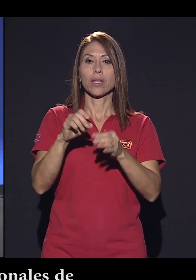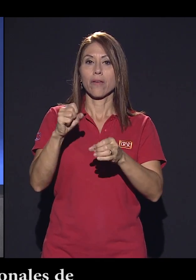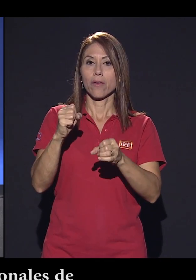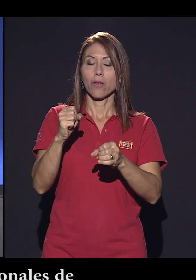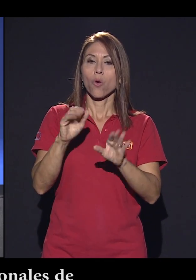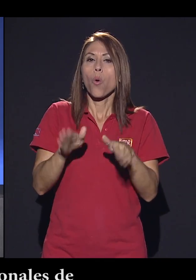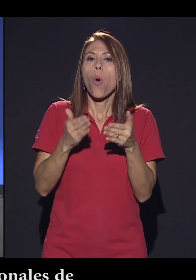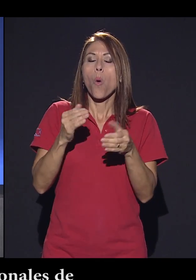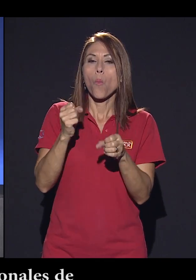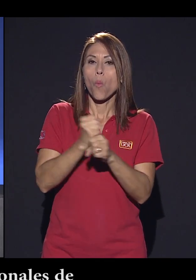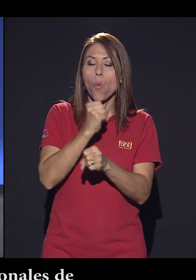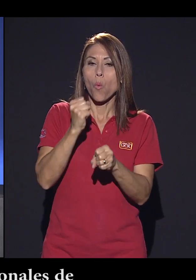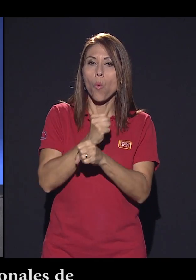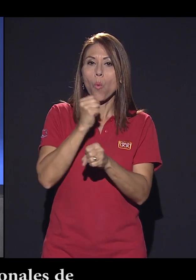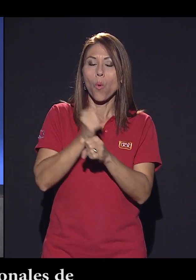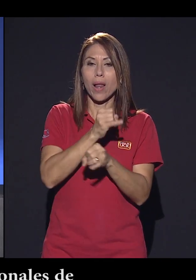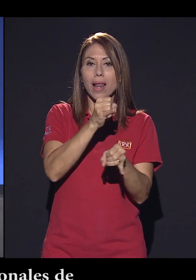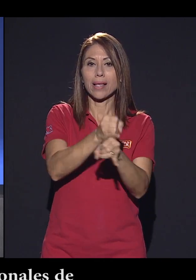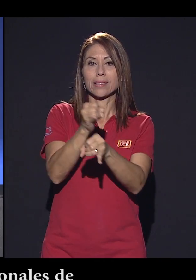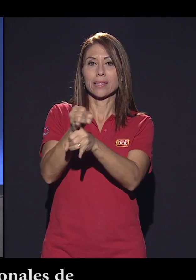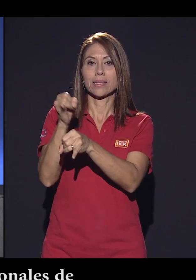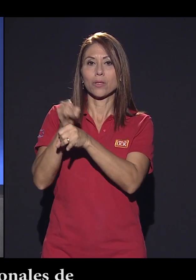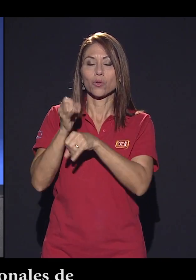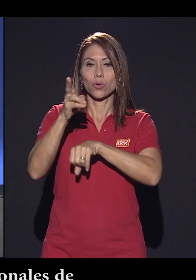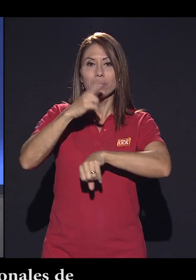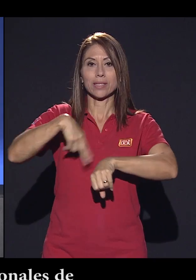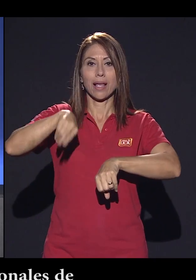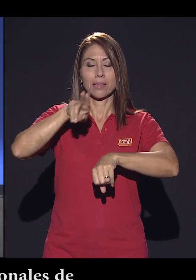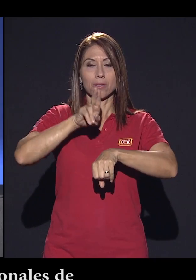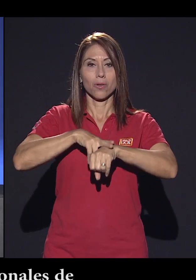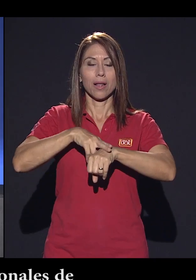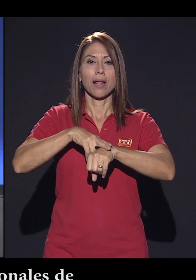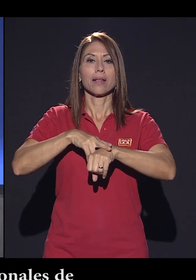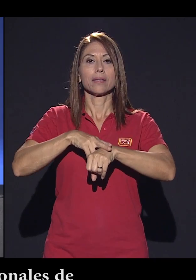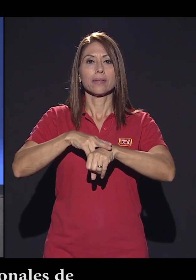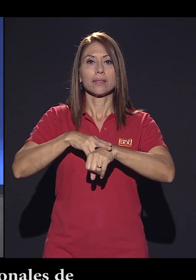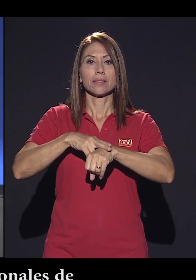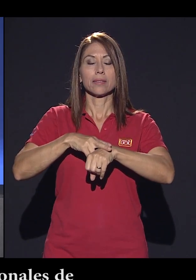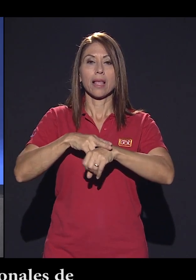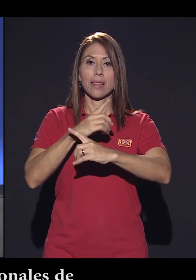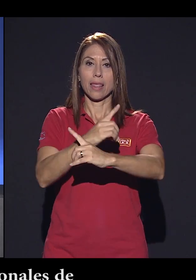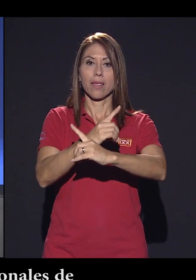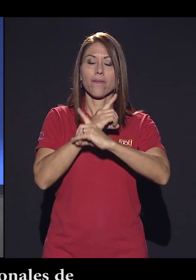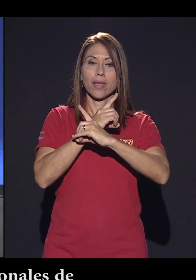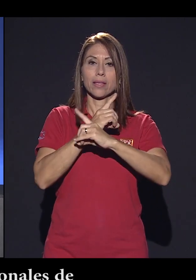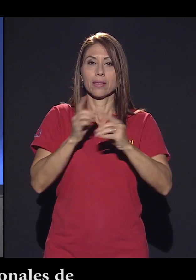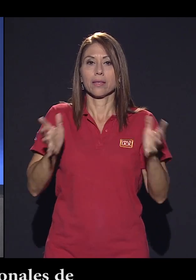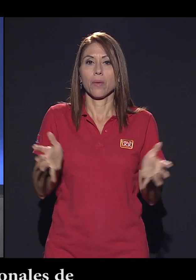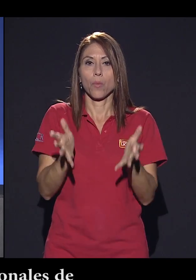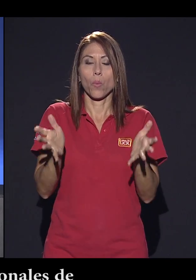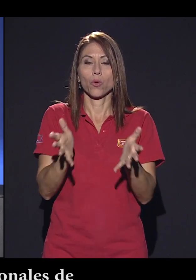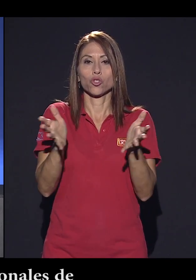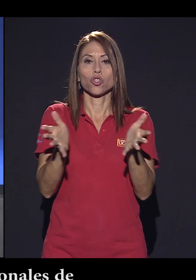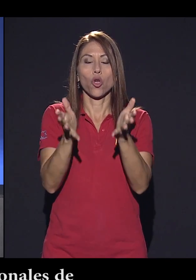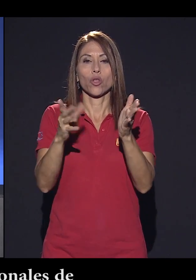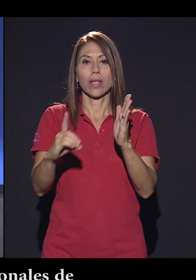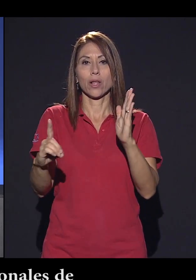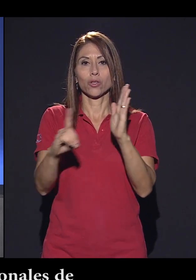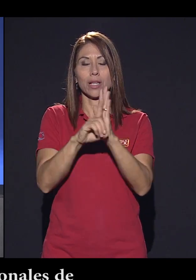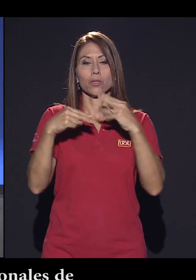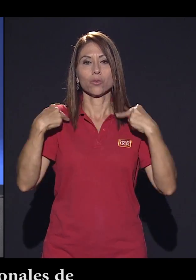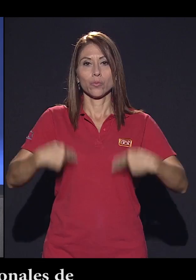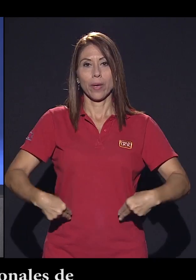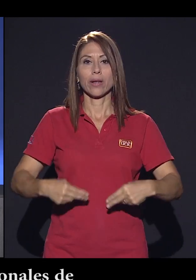de funcionamiento de las instituciones nacionales de defensa y promoción